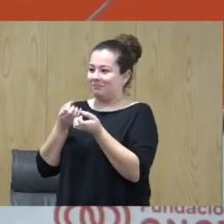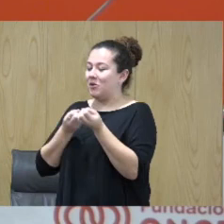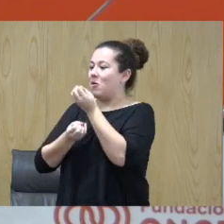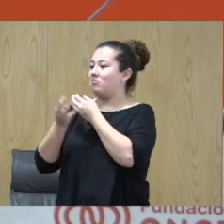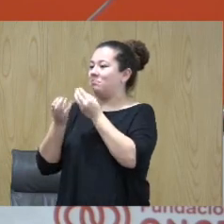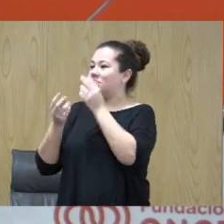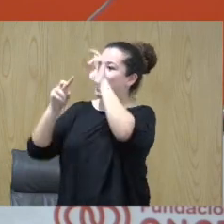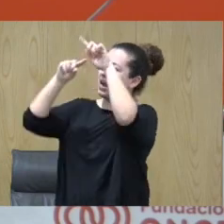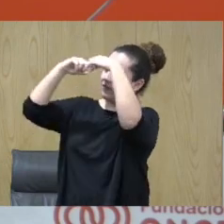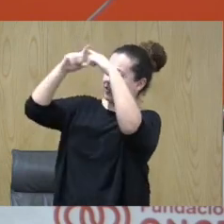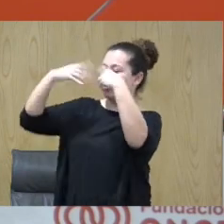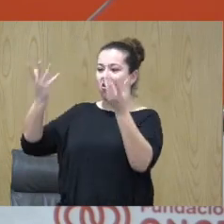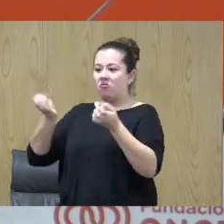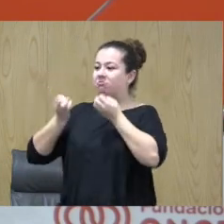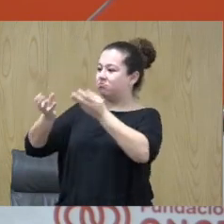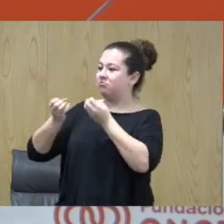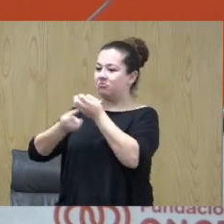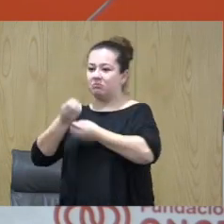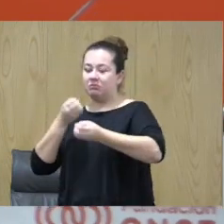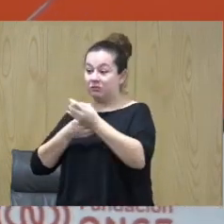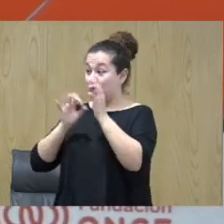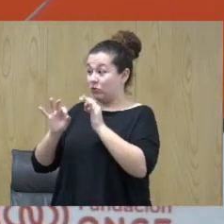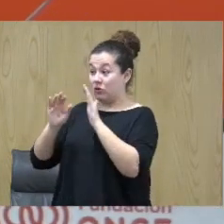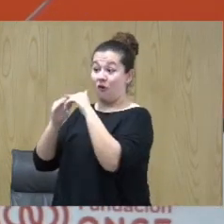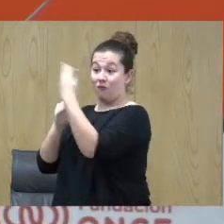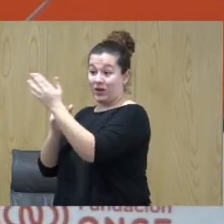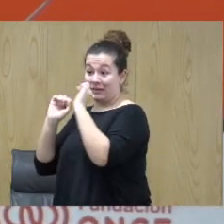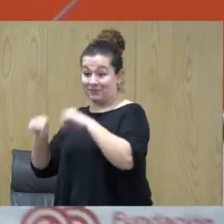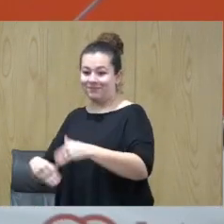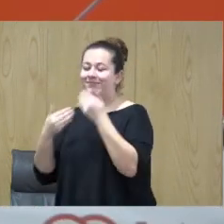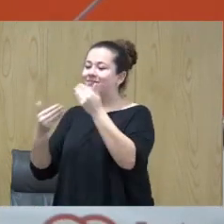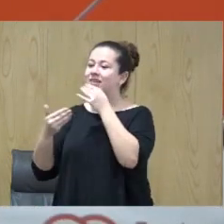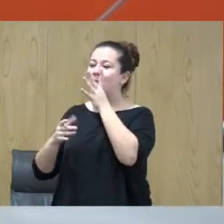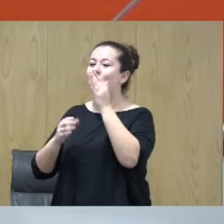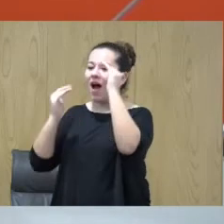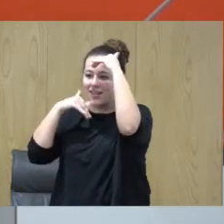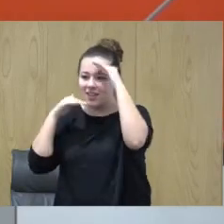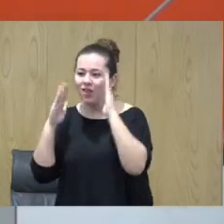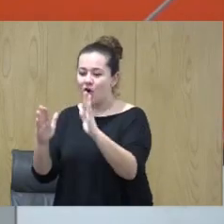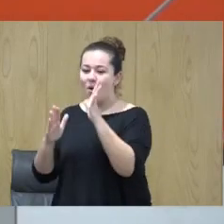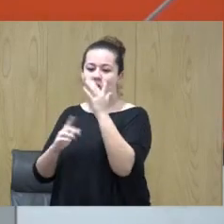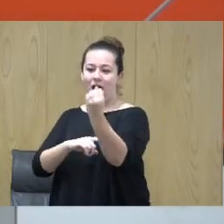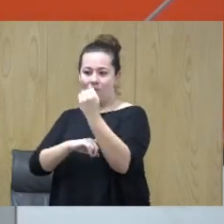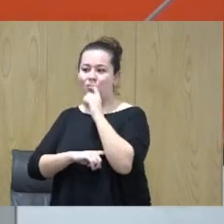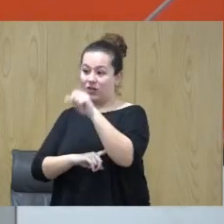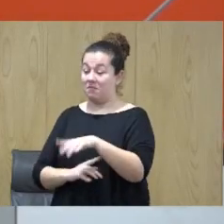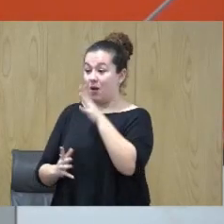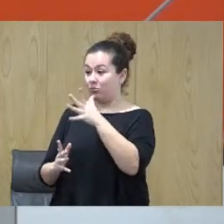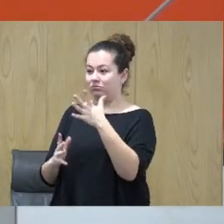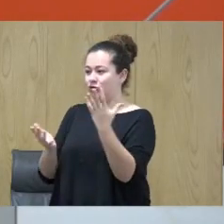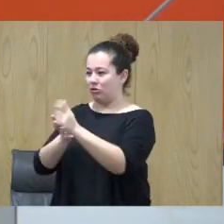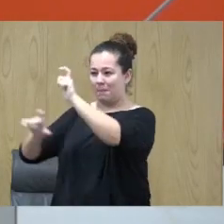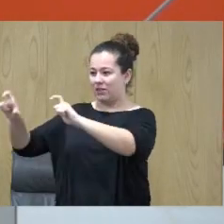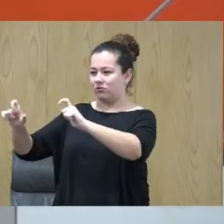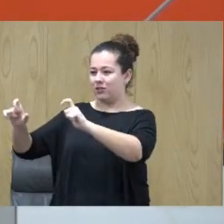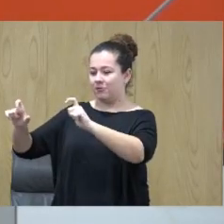reflexión justo aquí fuera. Muchísimas gracias por vuestra atención, por el apoyo también a todas las personas que habéis